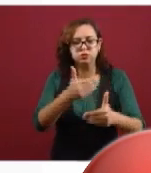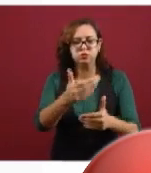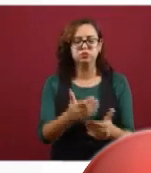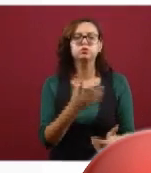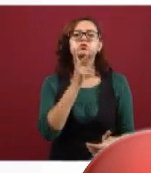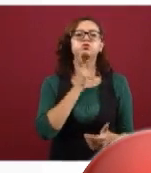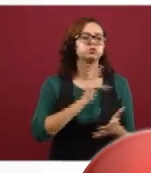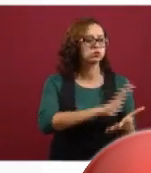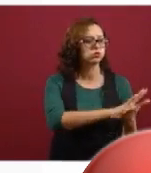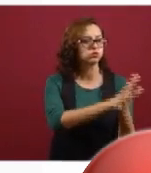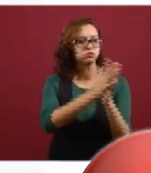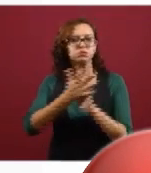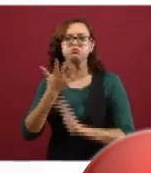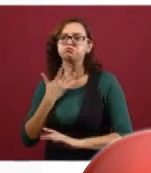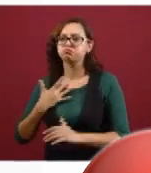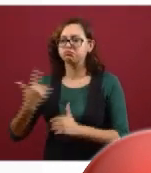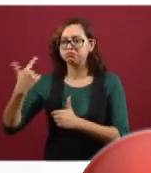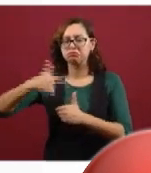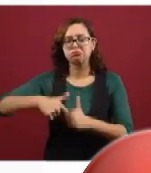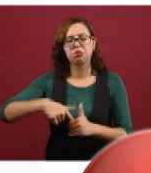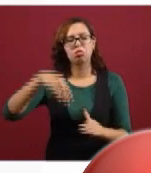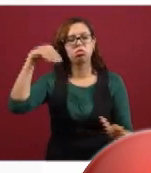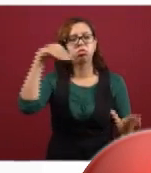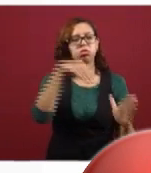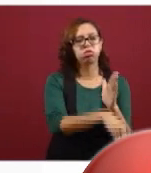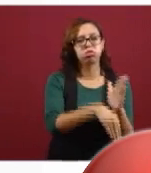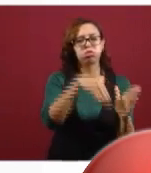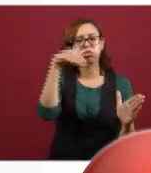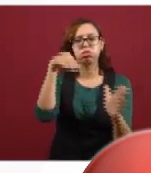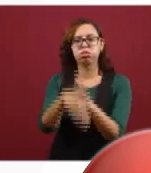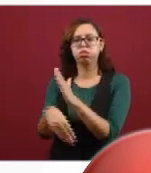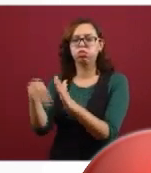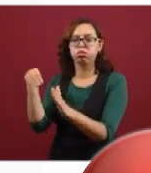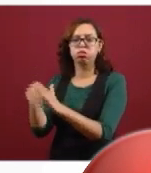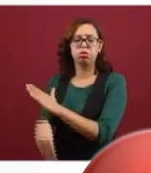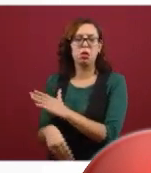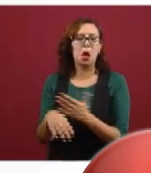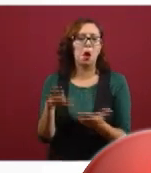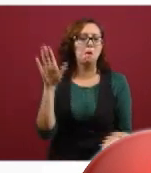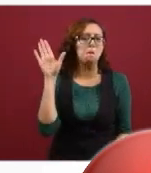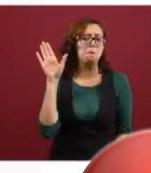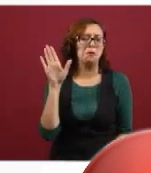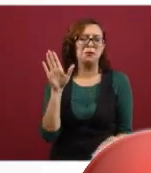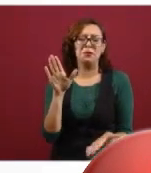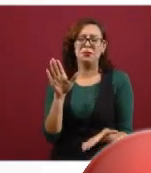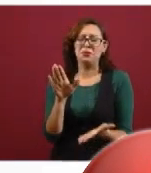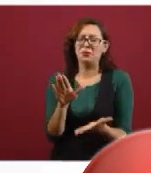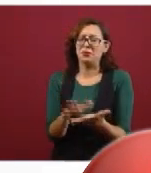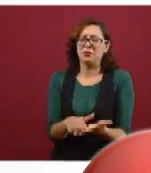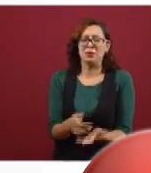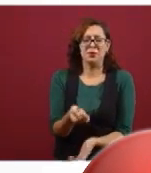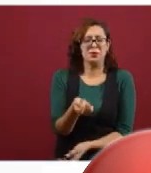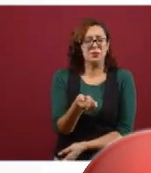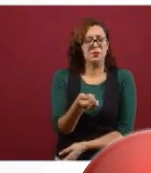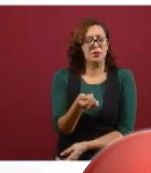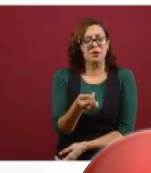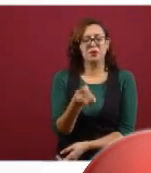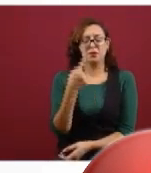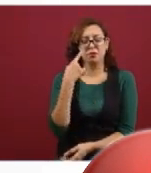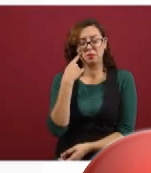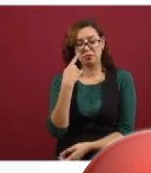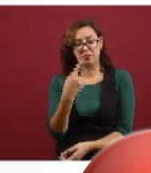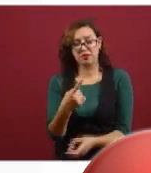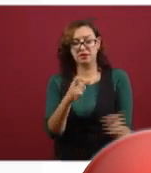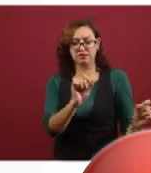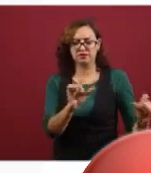Refinación, llevando la producción de refinados a mínimos históricos. Como se observa en la lámina,